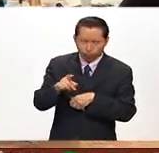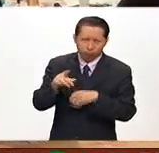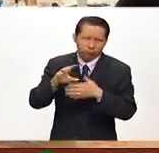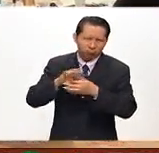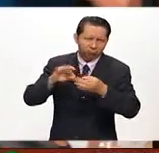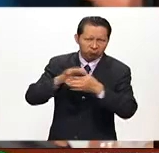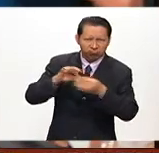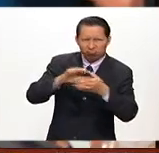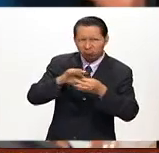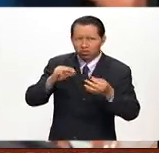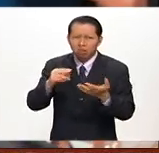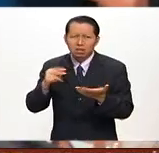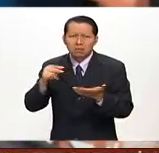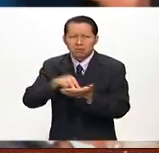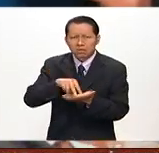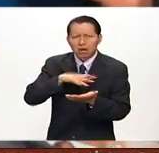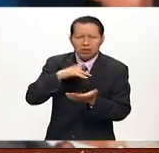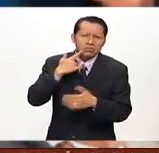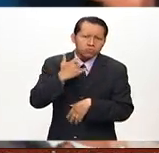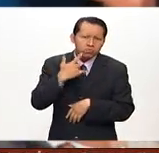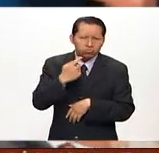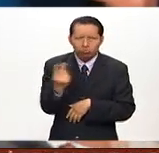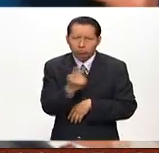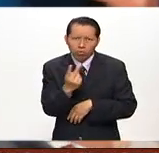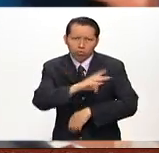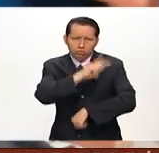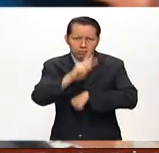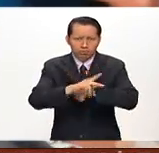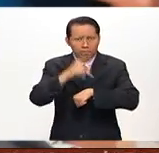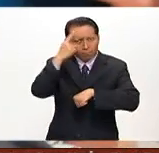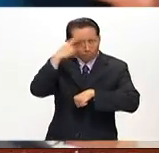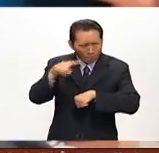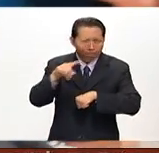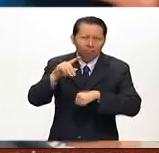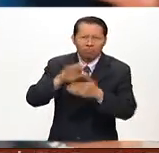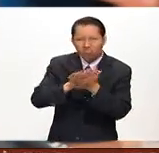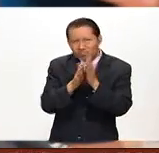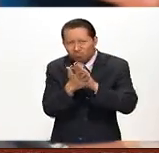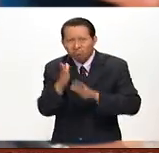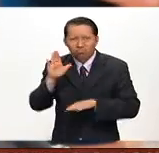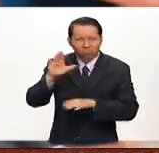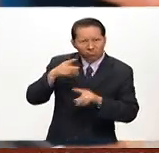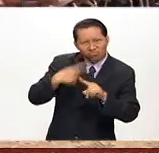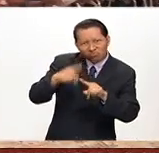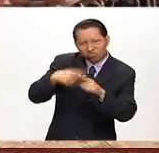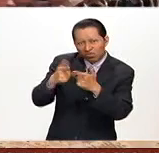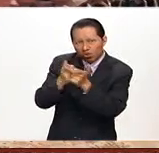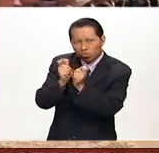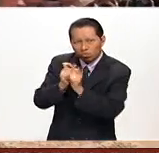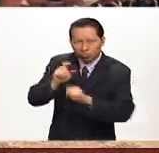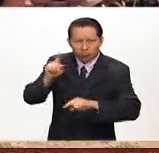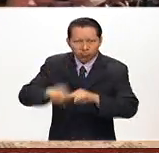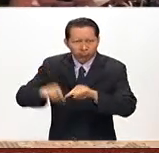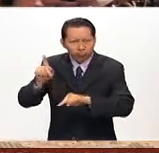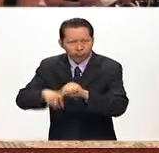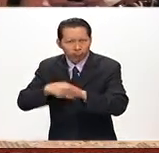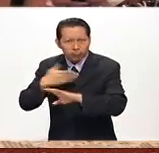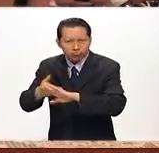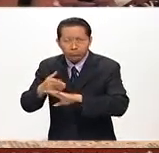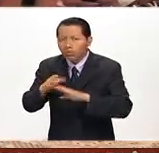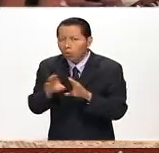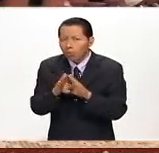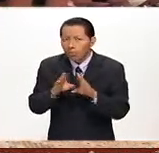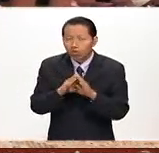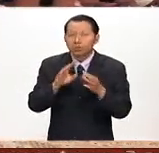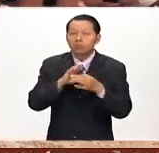esfuerzos que realizan las instituciones de los dos países en el combate a la delincuencia y también aseguró que